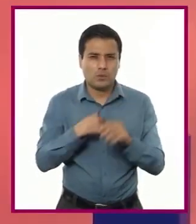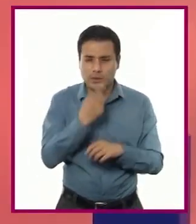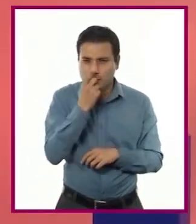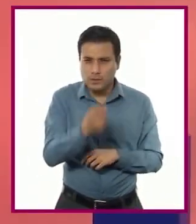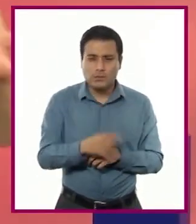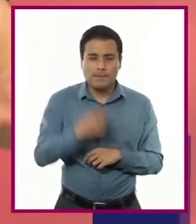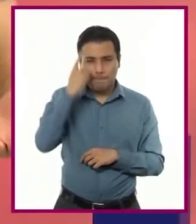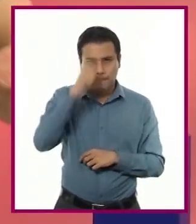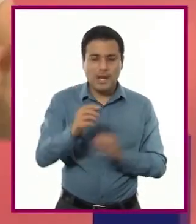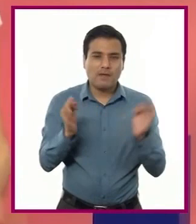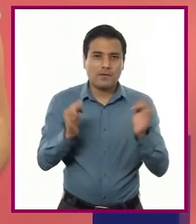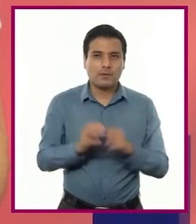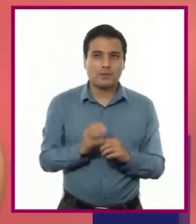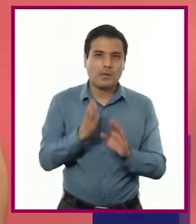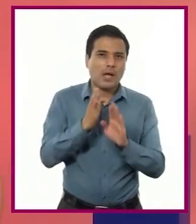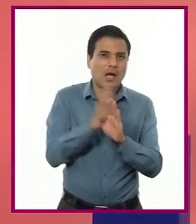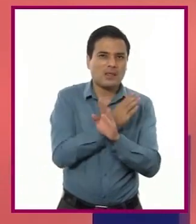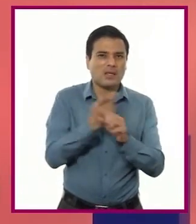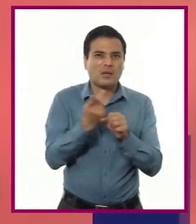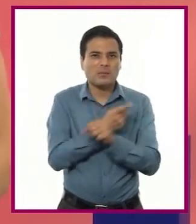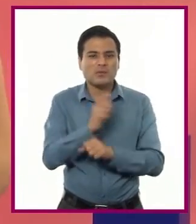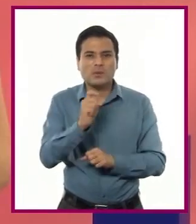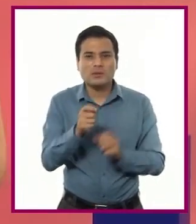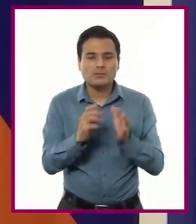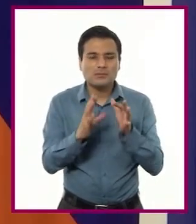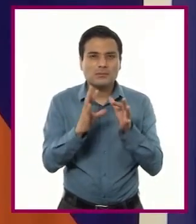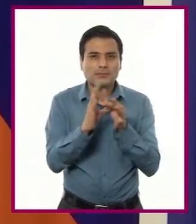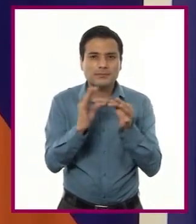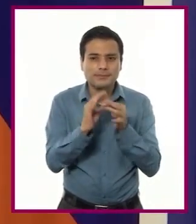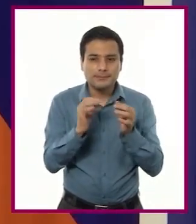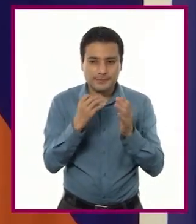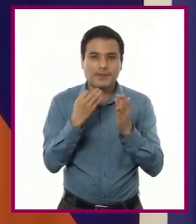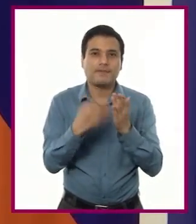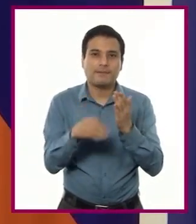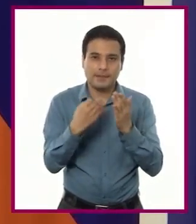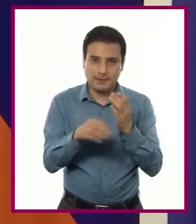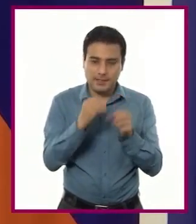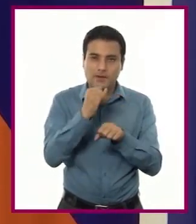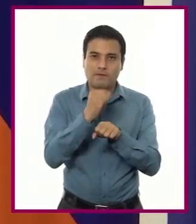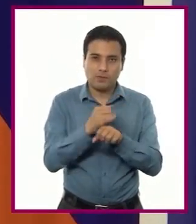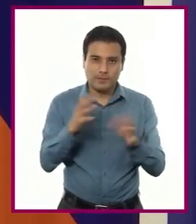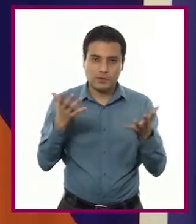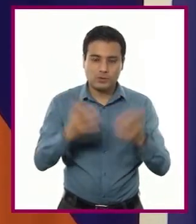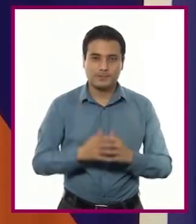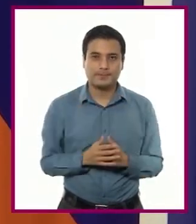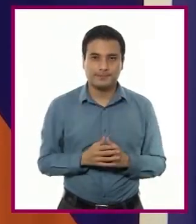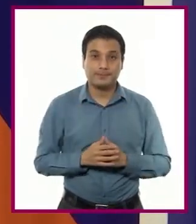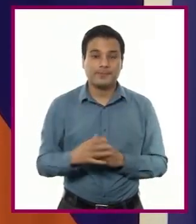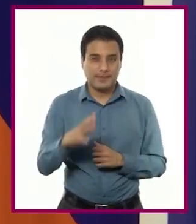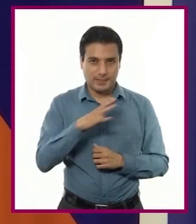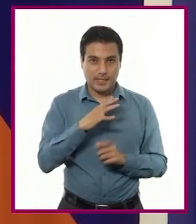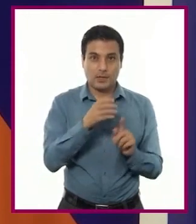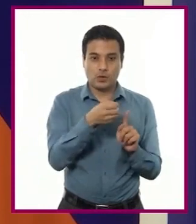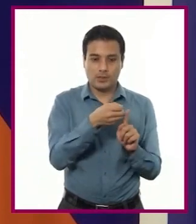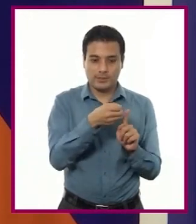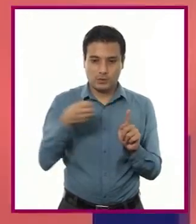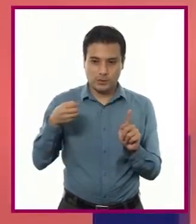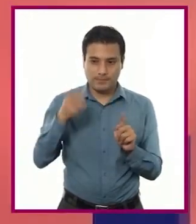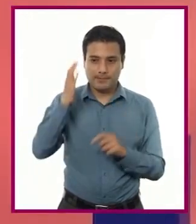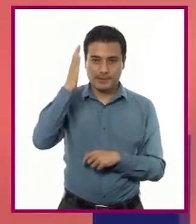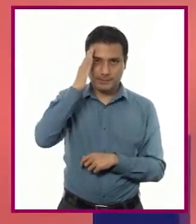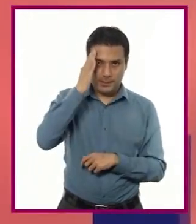Claro, porque la información no está completa. Así es. Entonces tenemos una oración principal y una